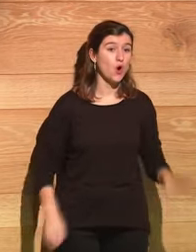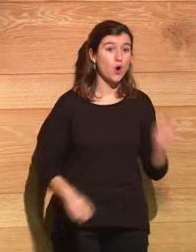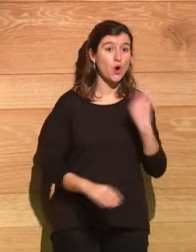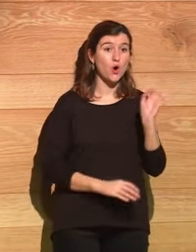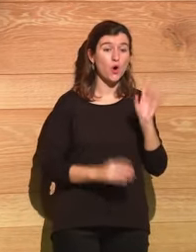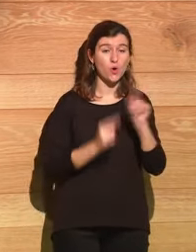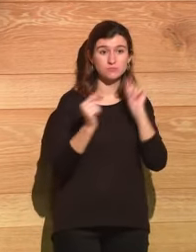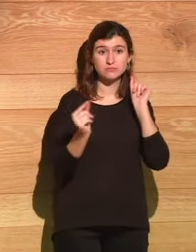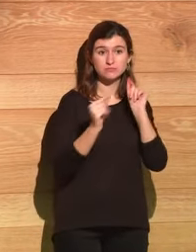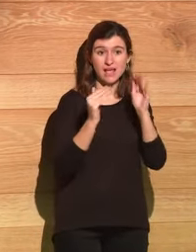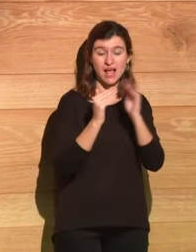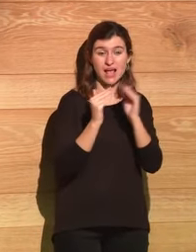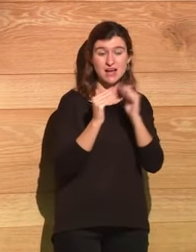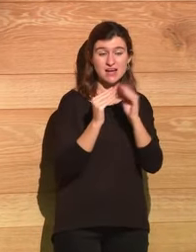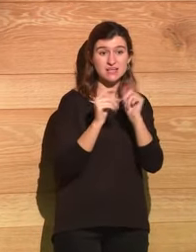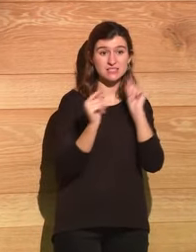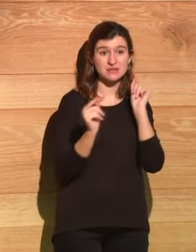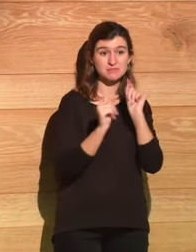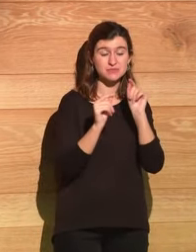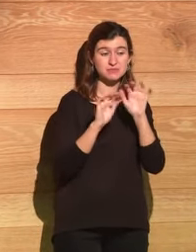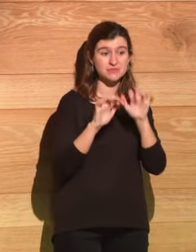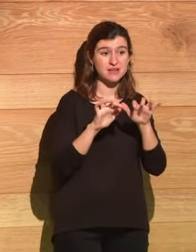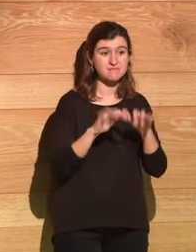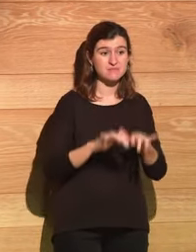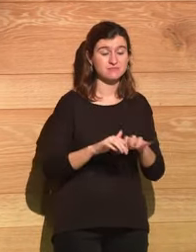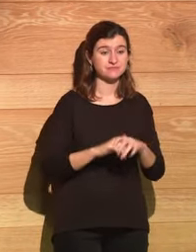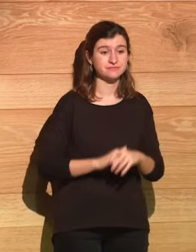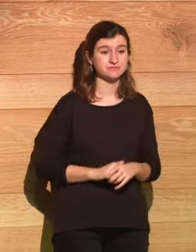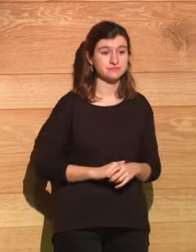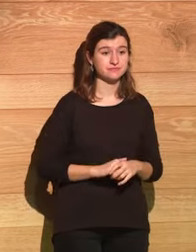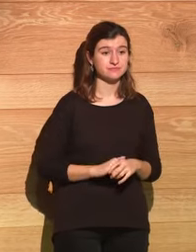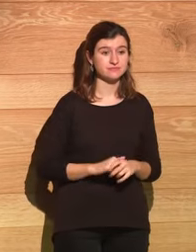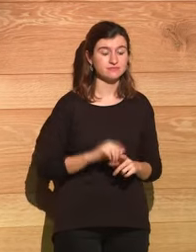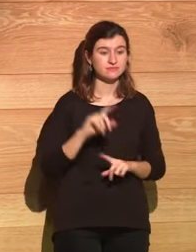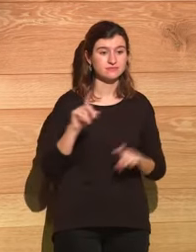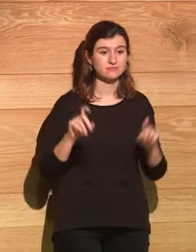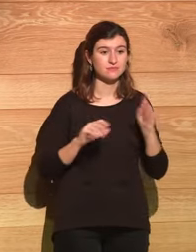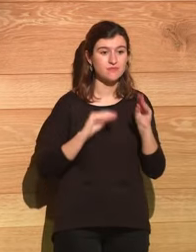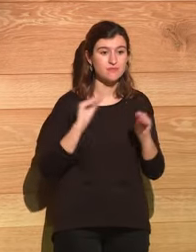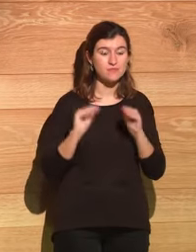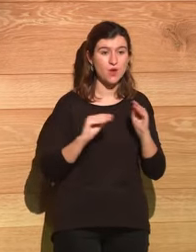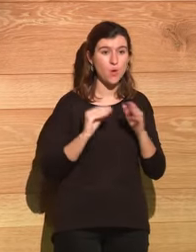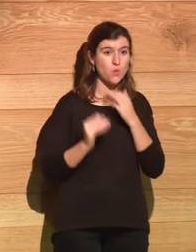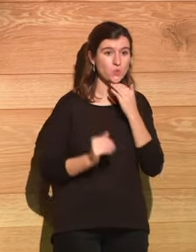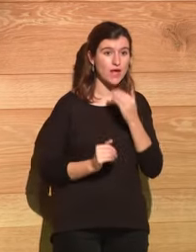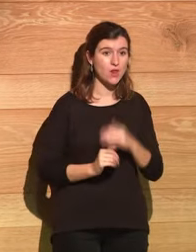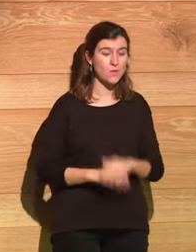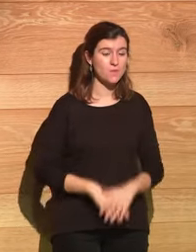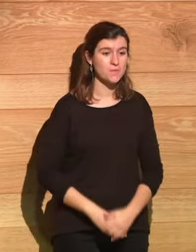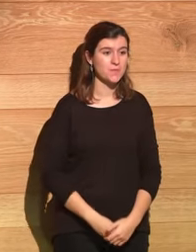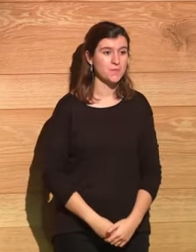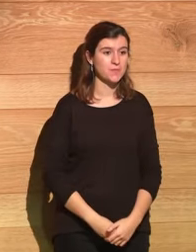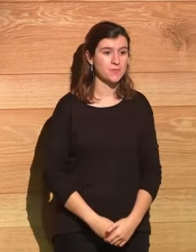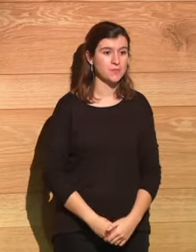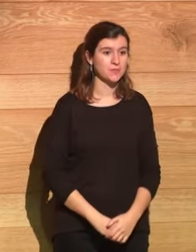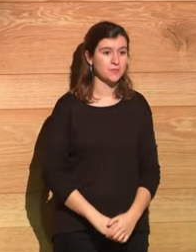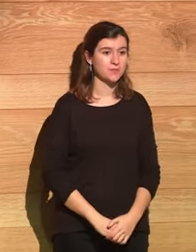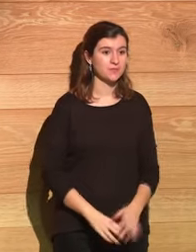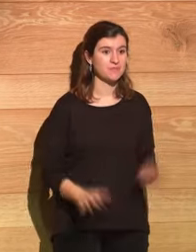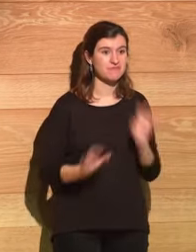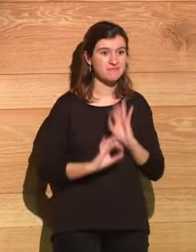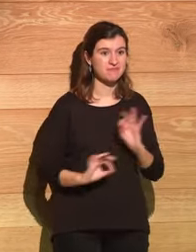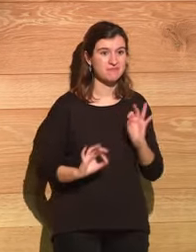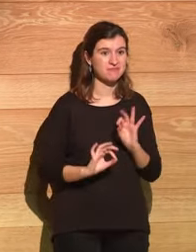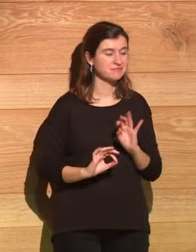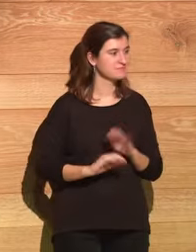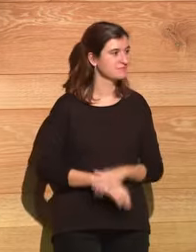no sé. No sé si tenemos alguna pregunta por los que están conectados. Nada. Madre